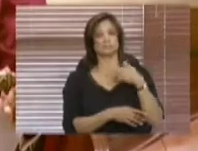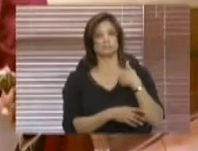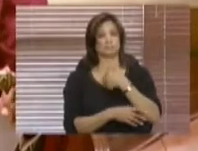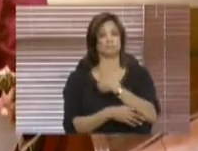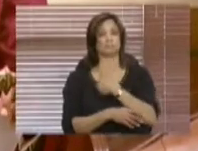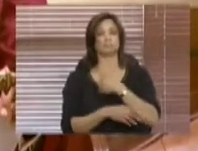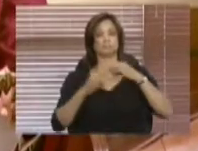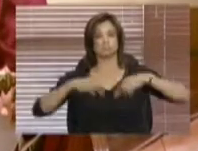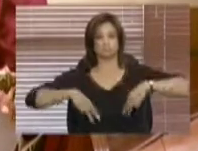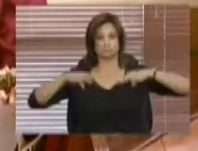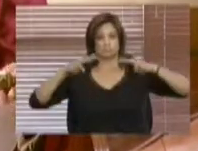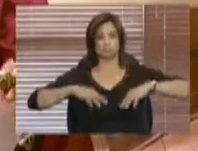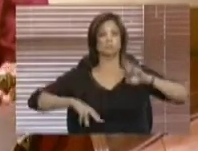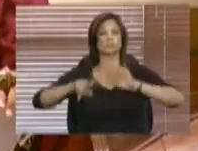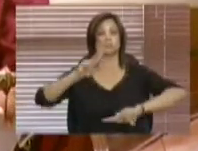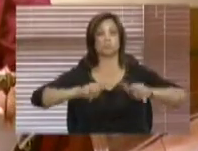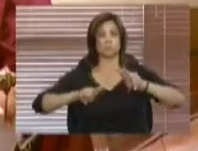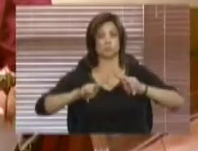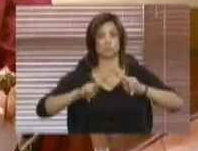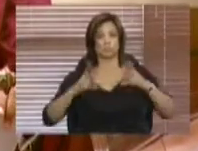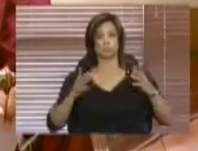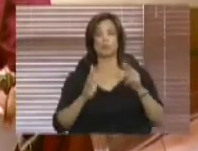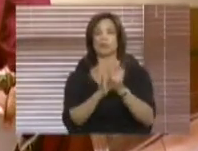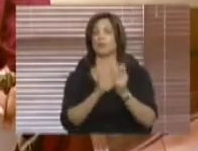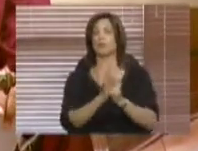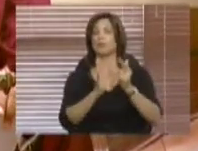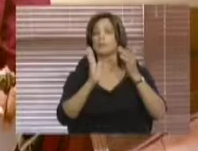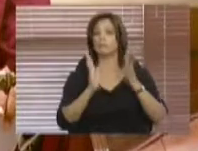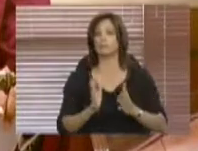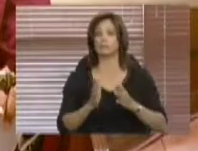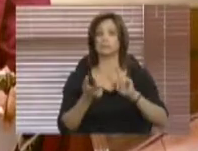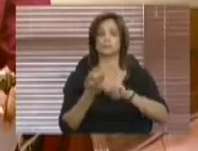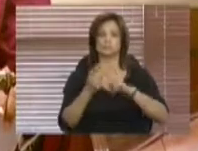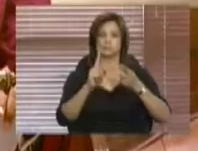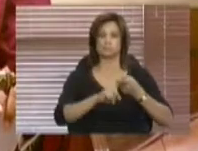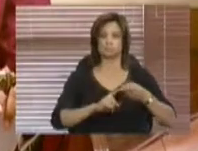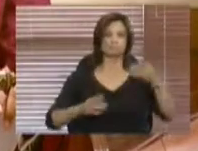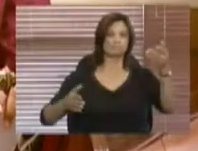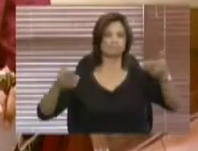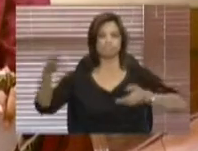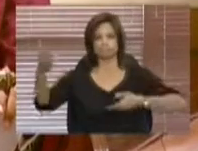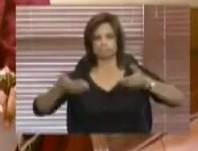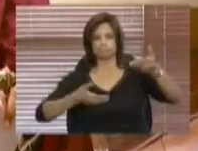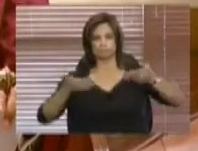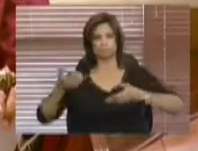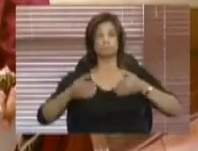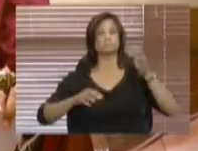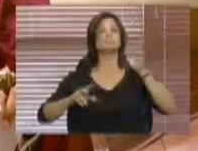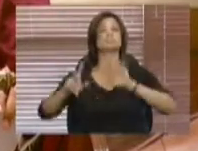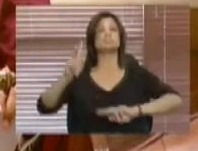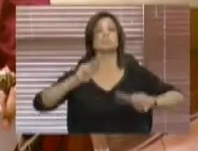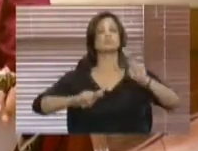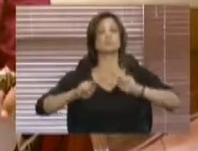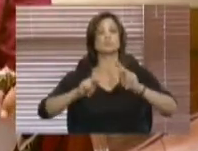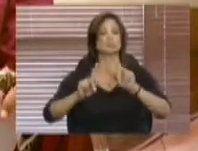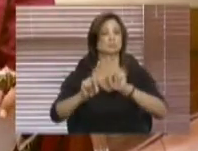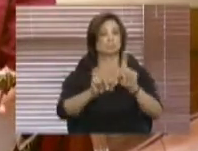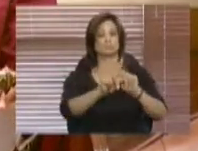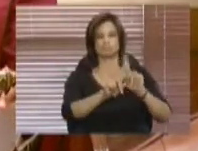miembros del Ministerio Público, abogados, amigos invitados, personalidades